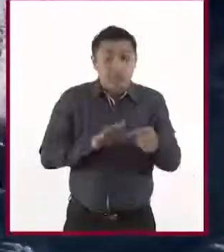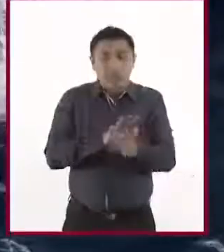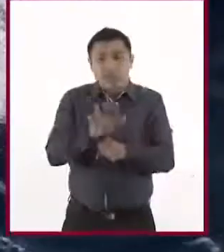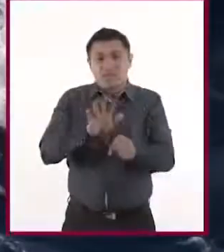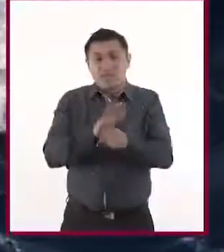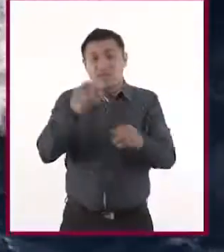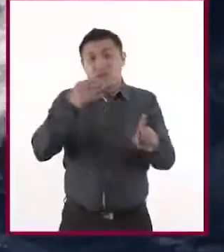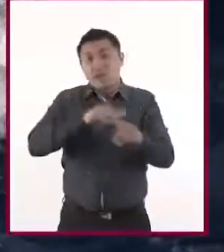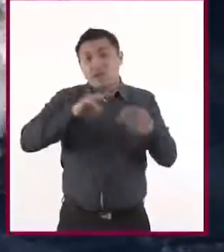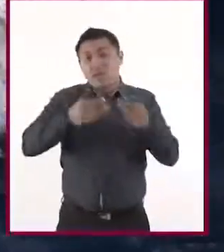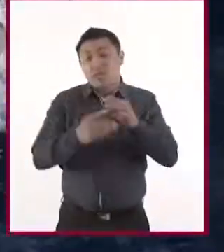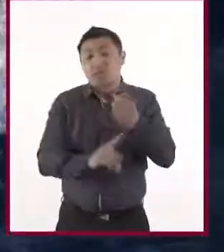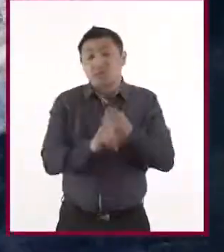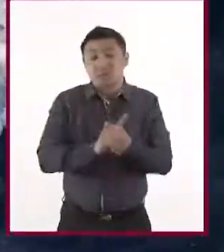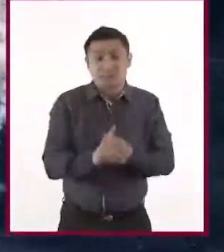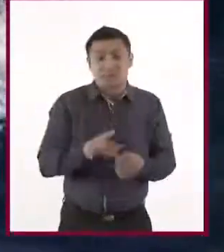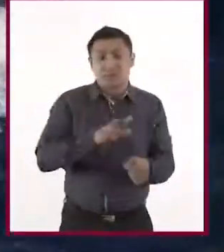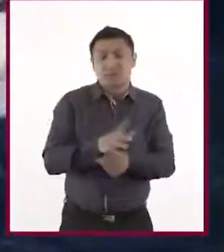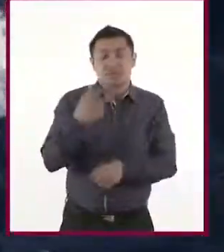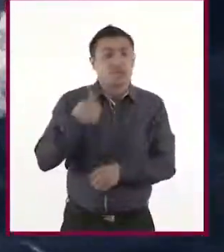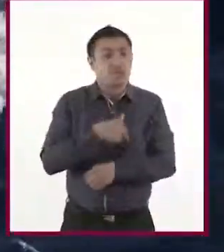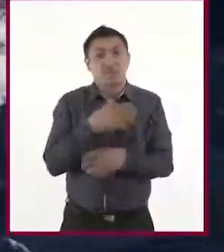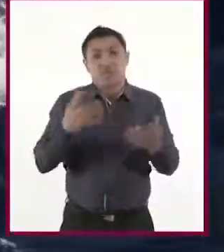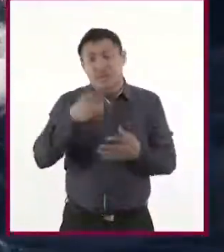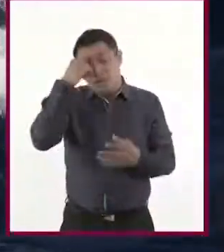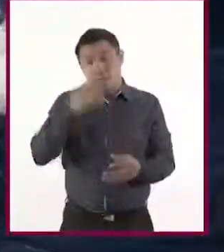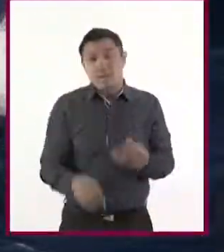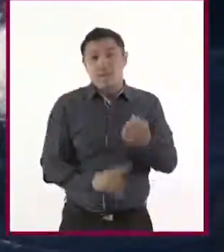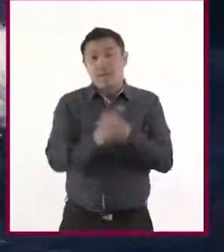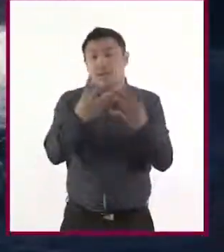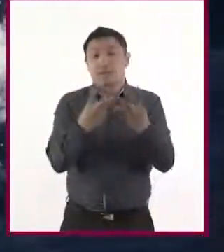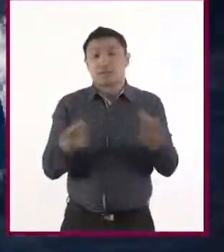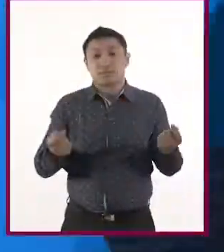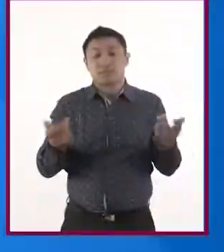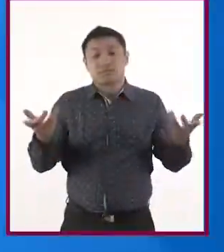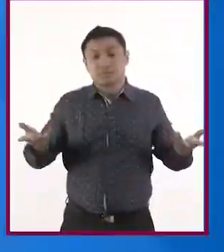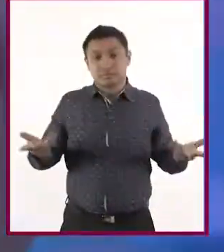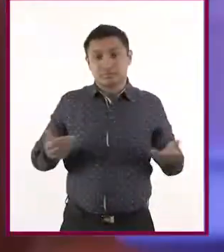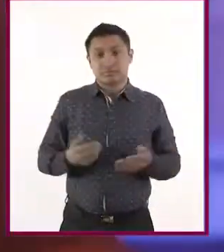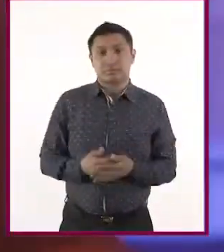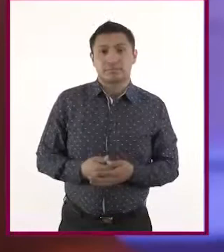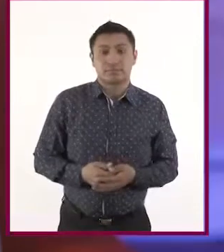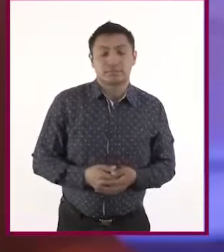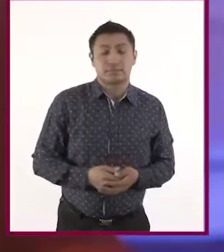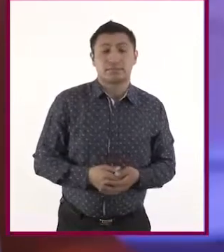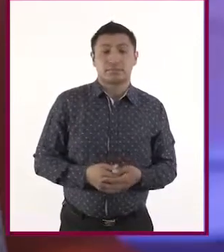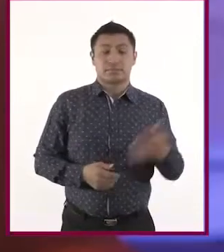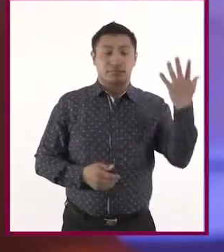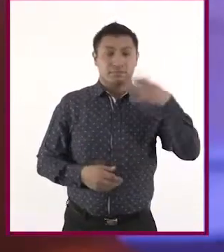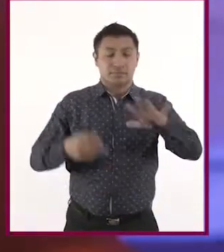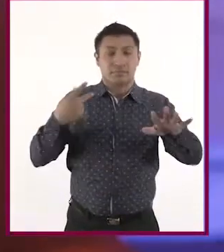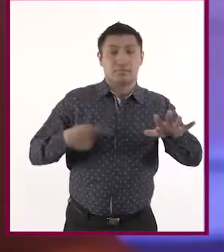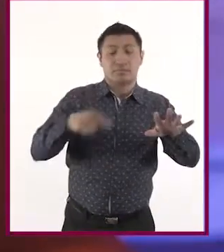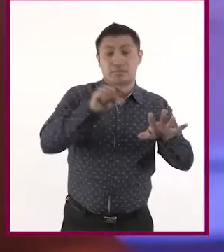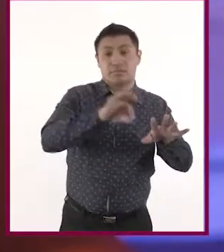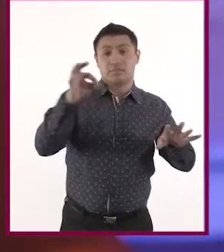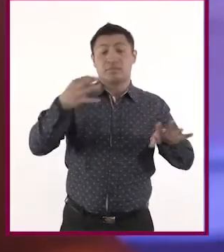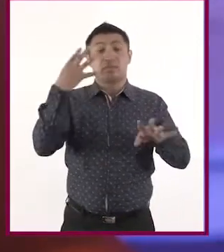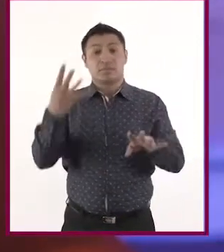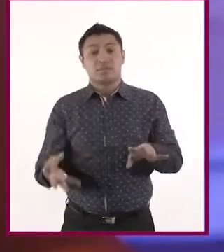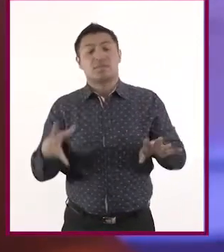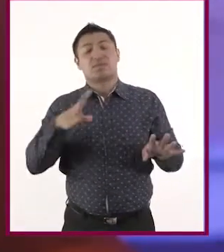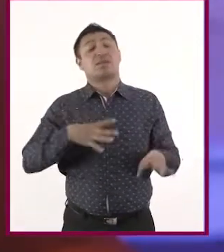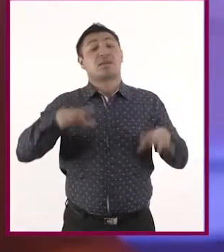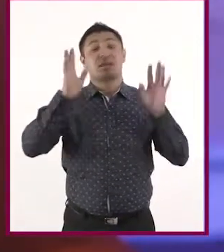problemas? ¿Qué estamos haciendo para generarlos o contrarrestarlos? 4 de cada 10 personas en el mundo ya están